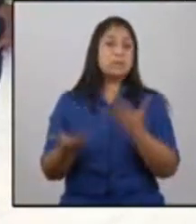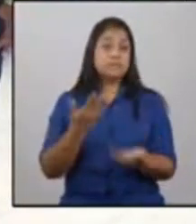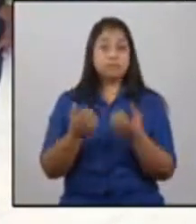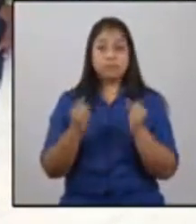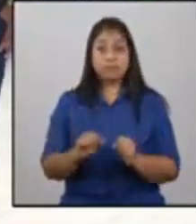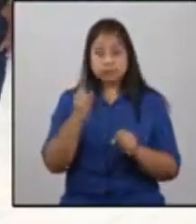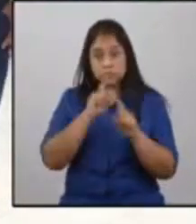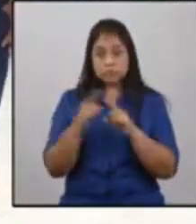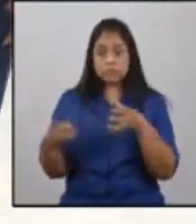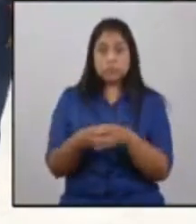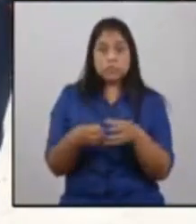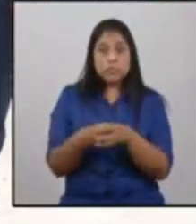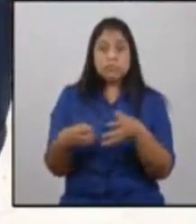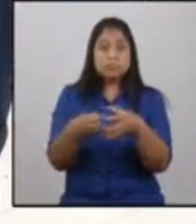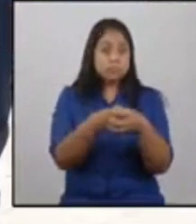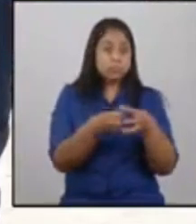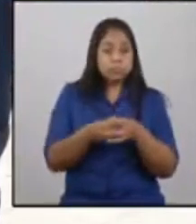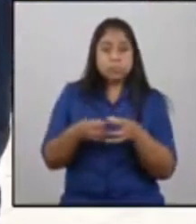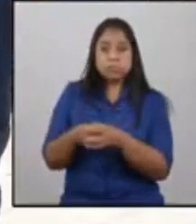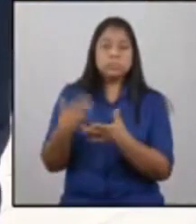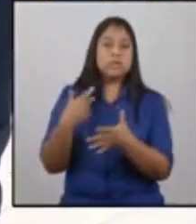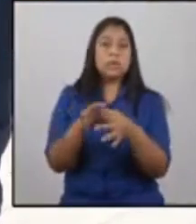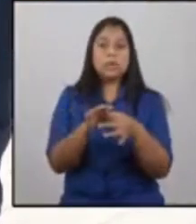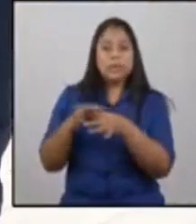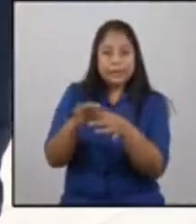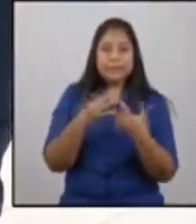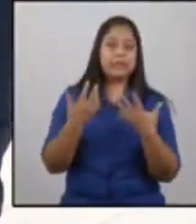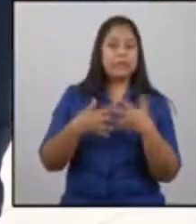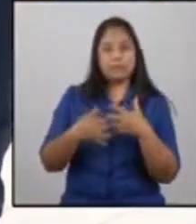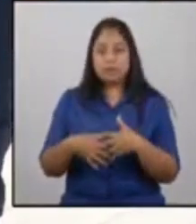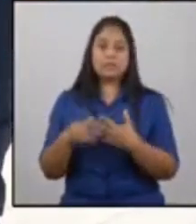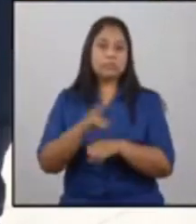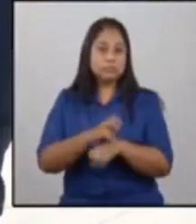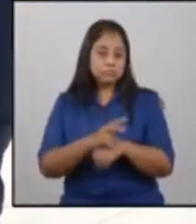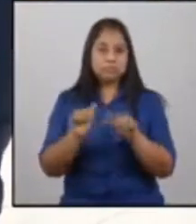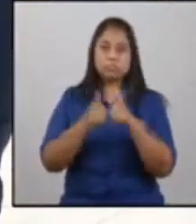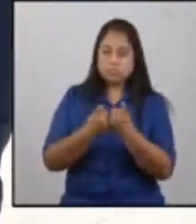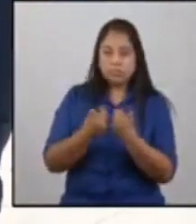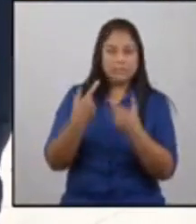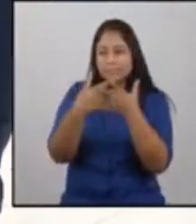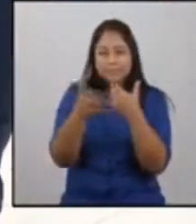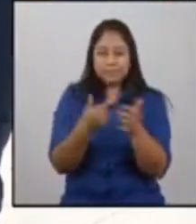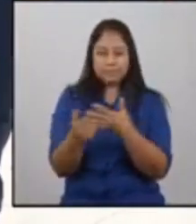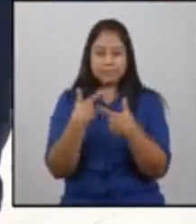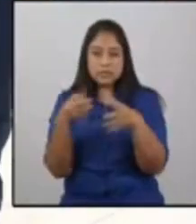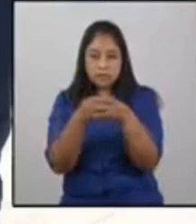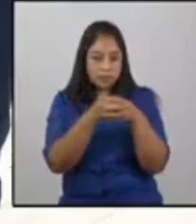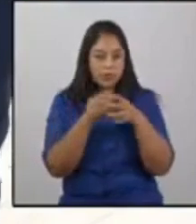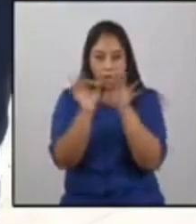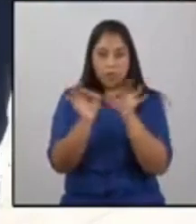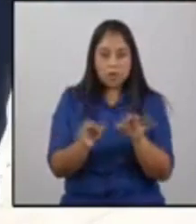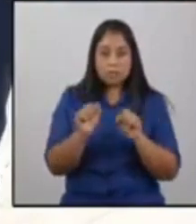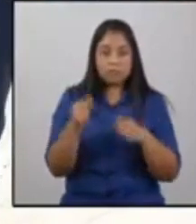campesinos se agrupen en cooperativas, en empresas campesinas asociativas, en cualquier manera para que podamos